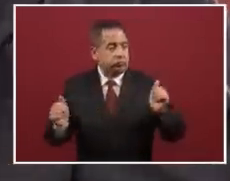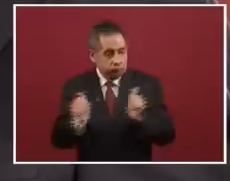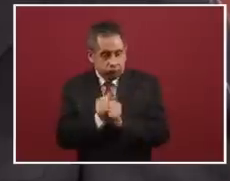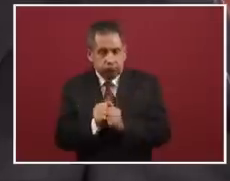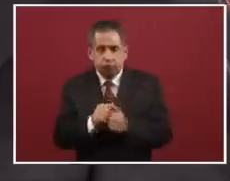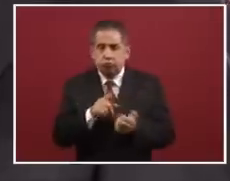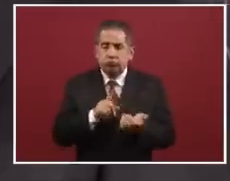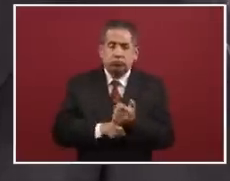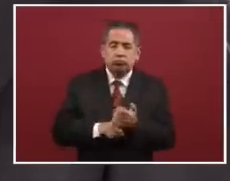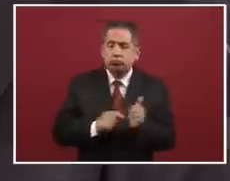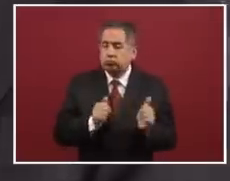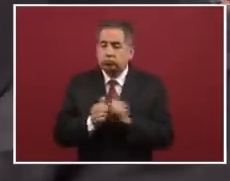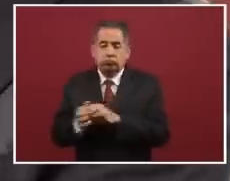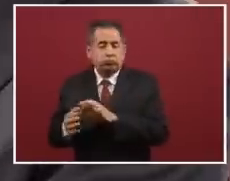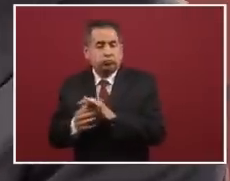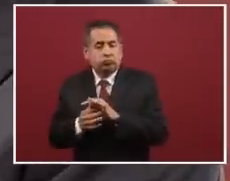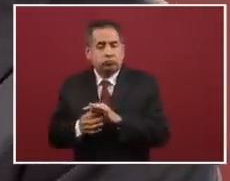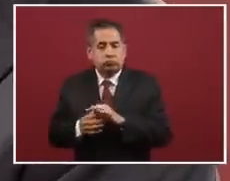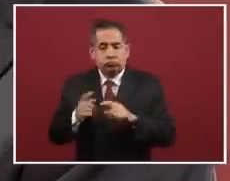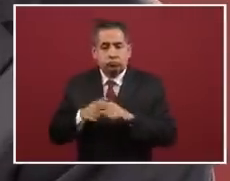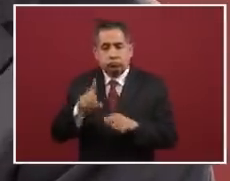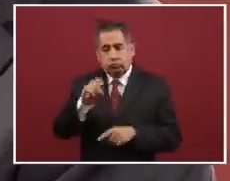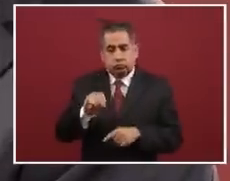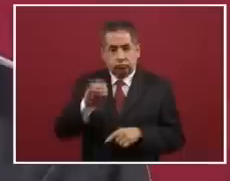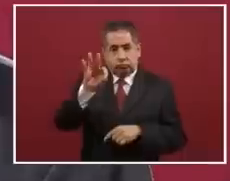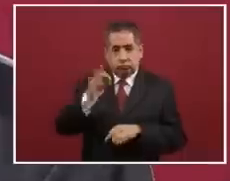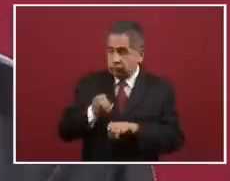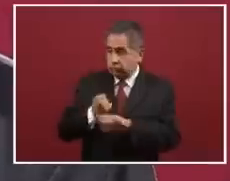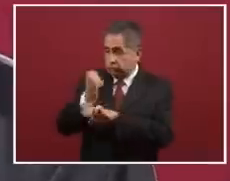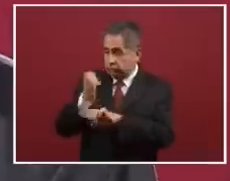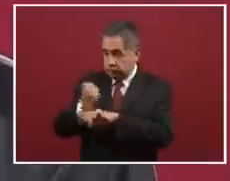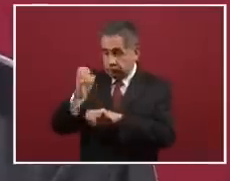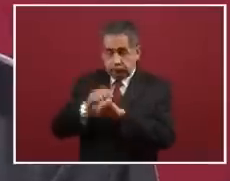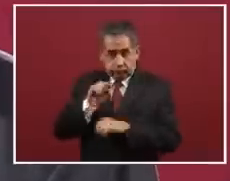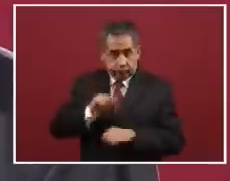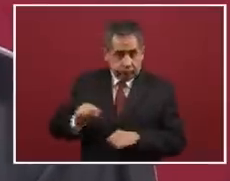con los DIF de los estados,